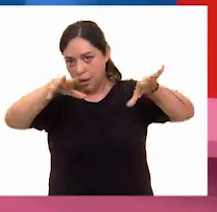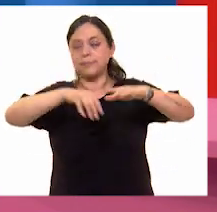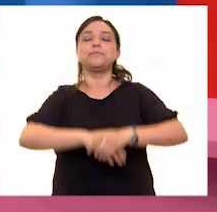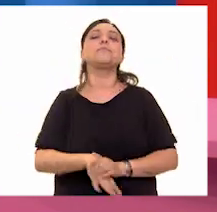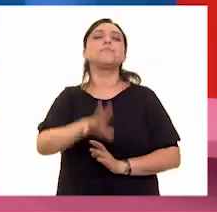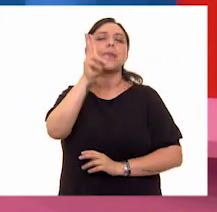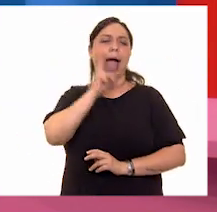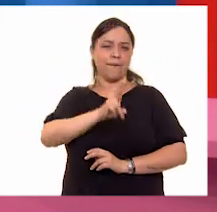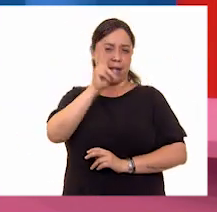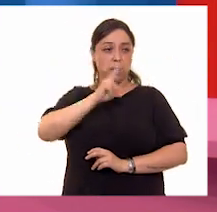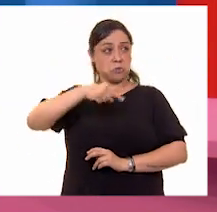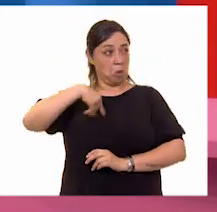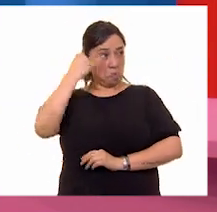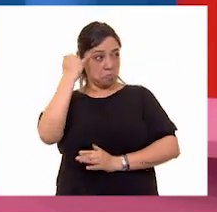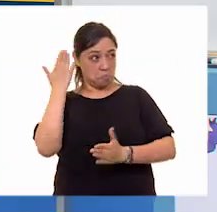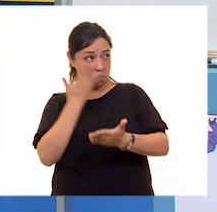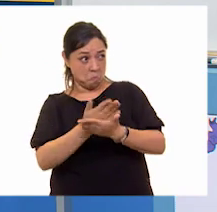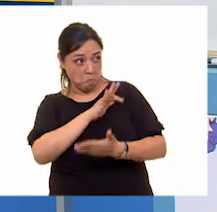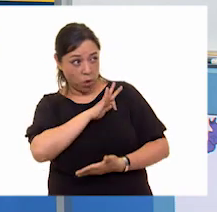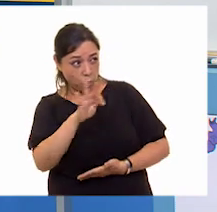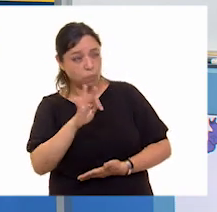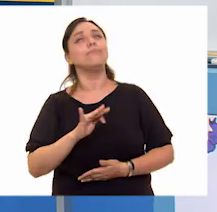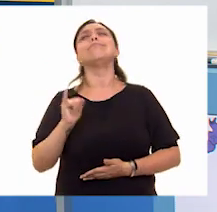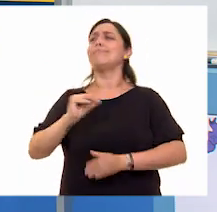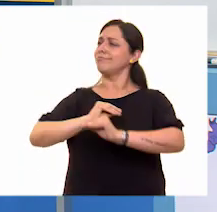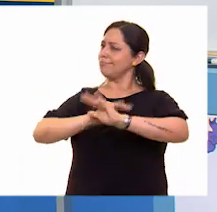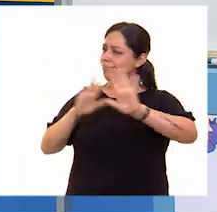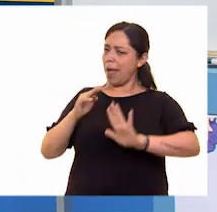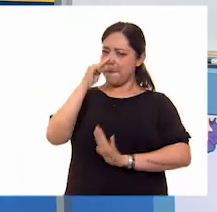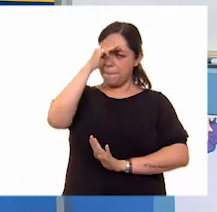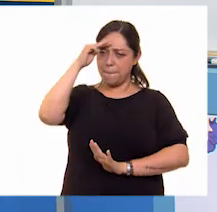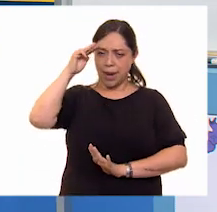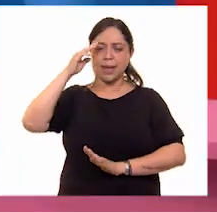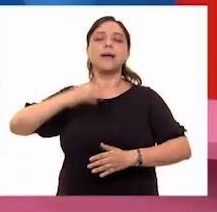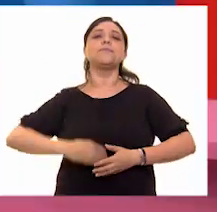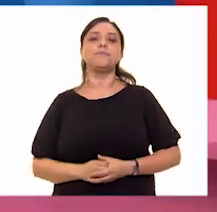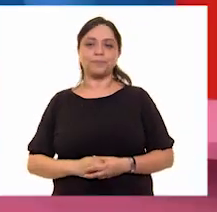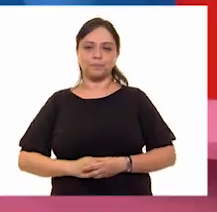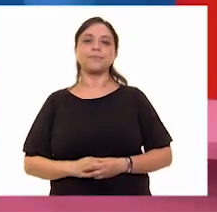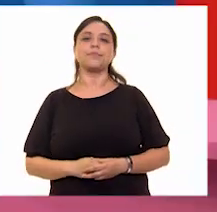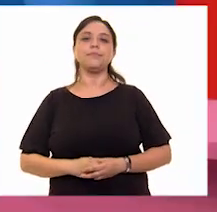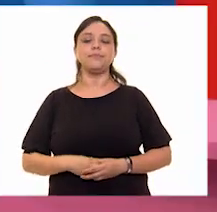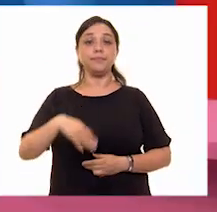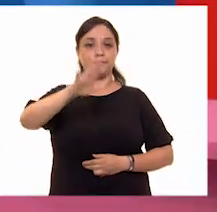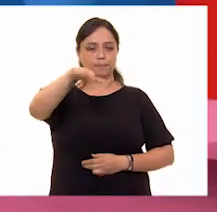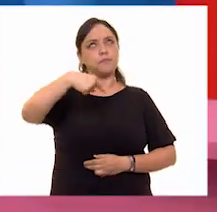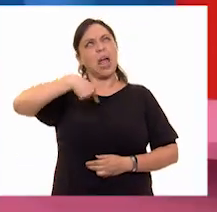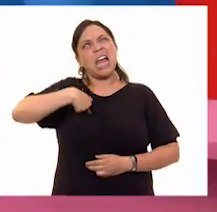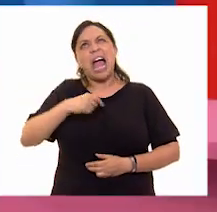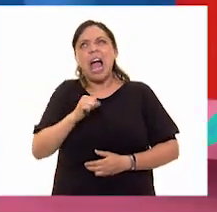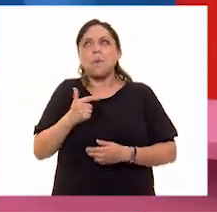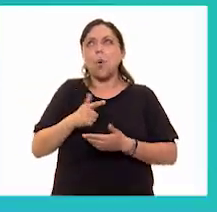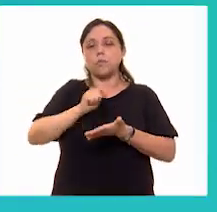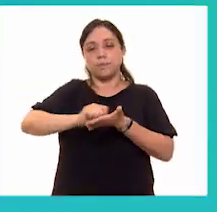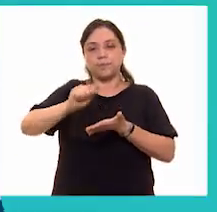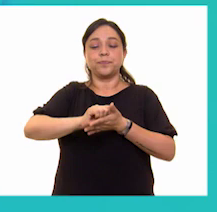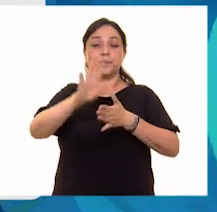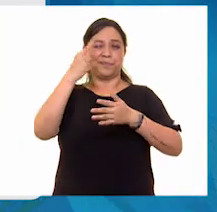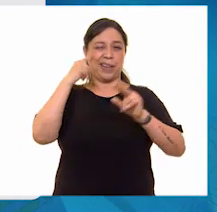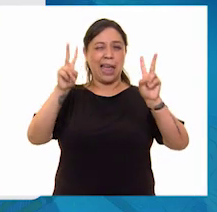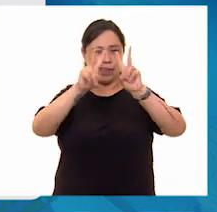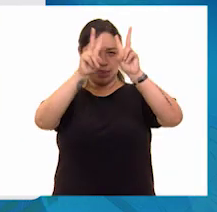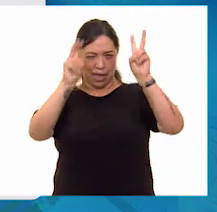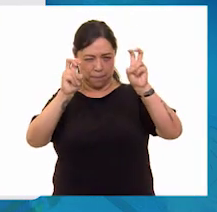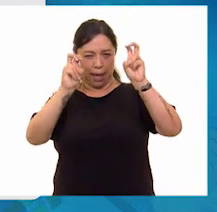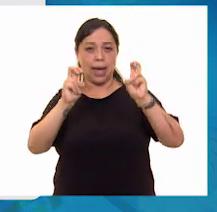¿Puedo hacer una propuesta, maestra? Claro que sí, María, adelante. Bueno, entonces diría, recomendación de